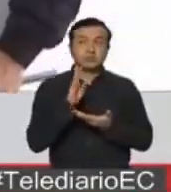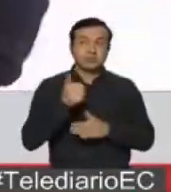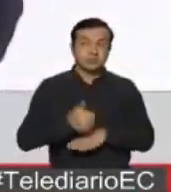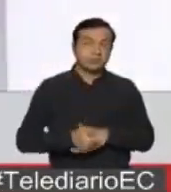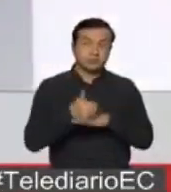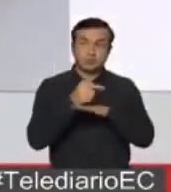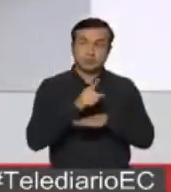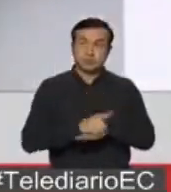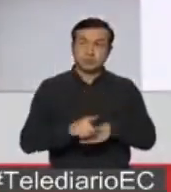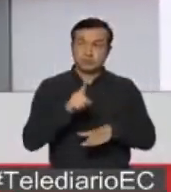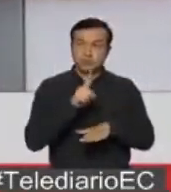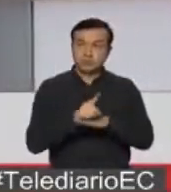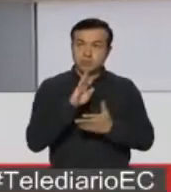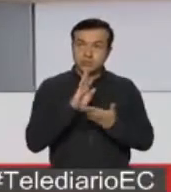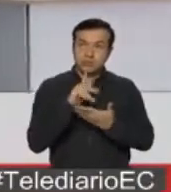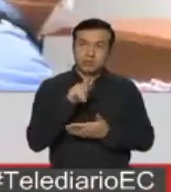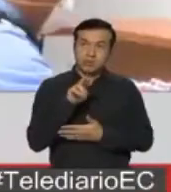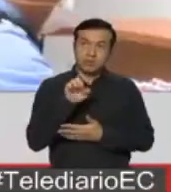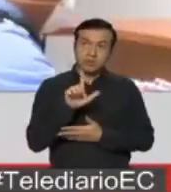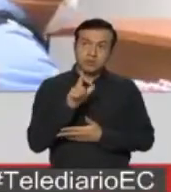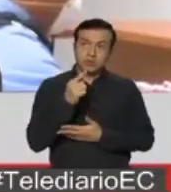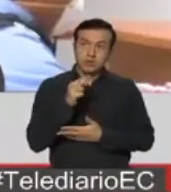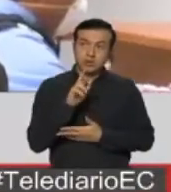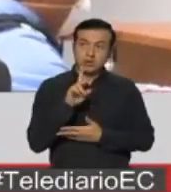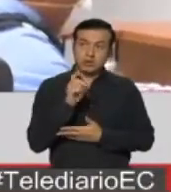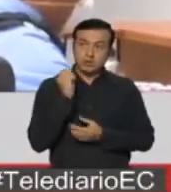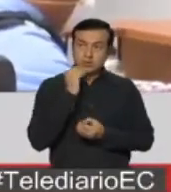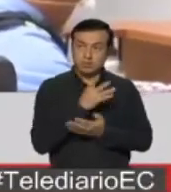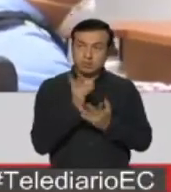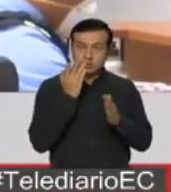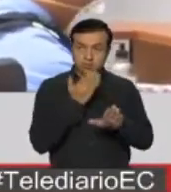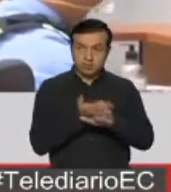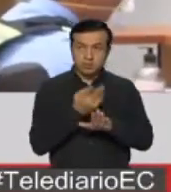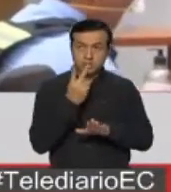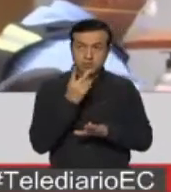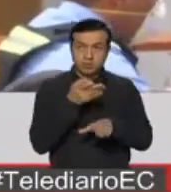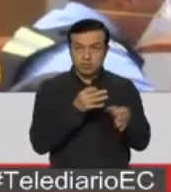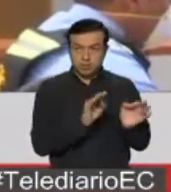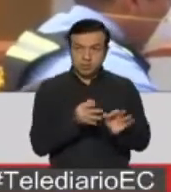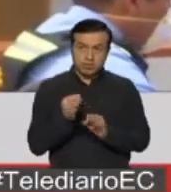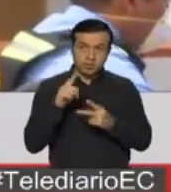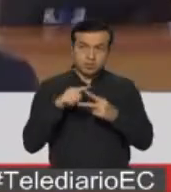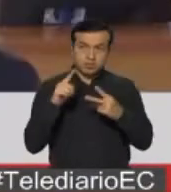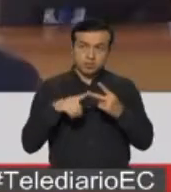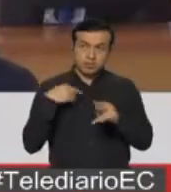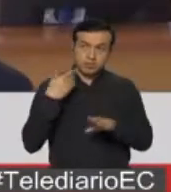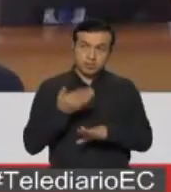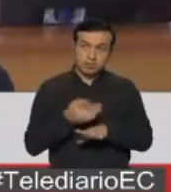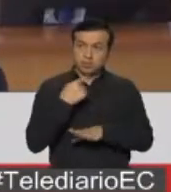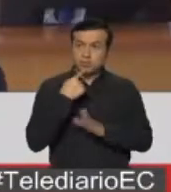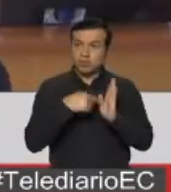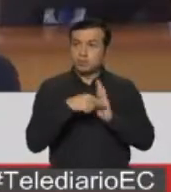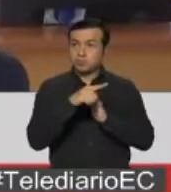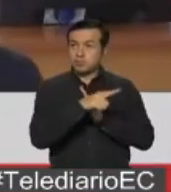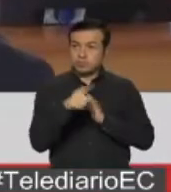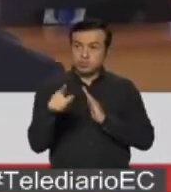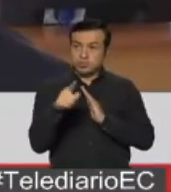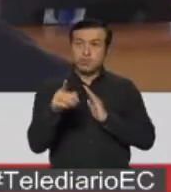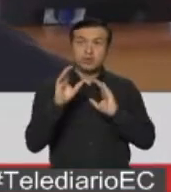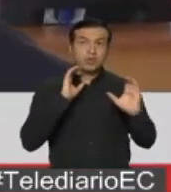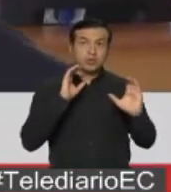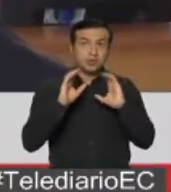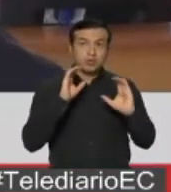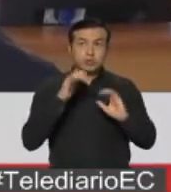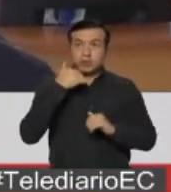titular del directorio del IES, Paul Granda, informó que se plantearon dos mecanismos para su entrega. Si ustedes se comunican con las unidades